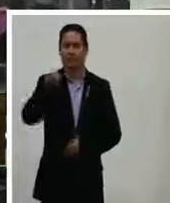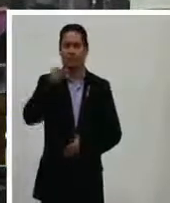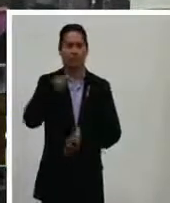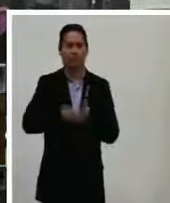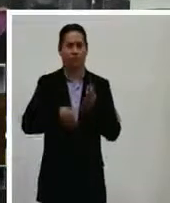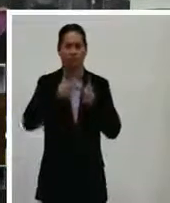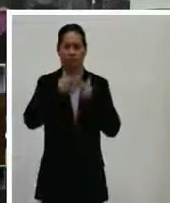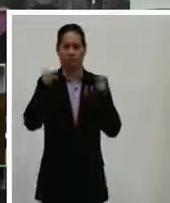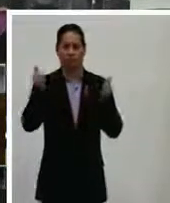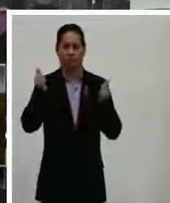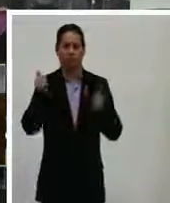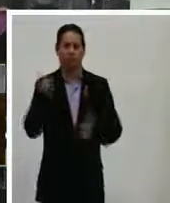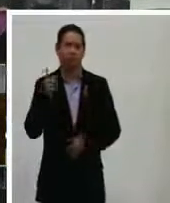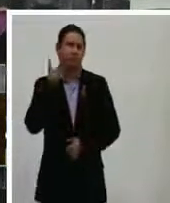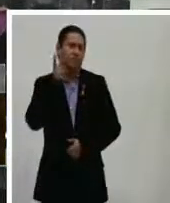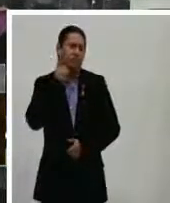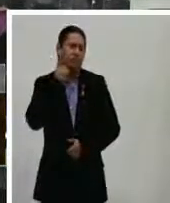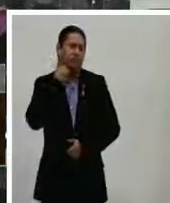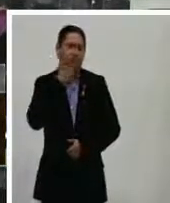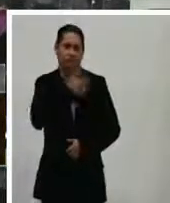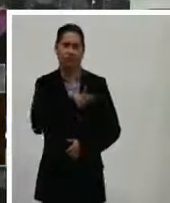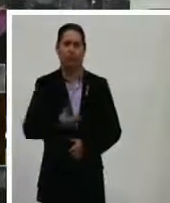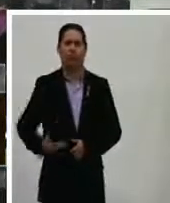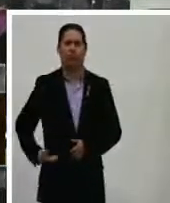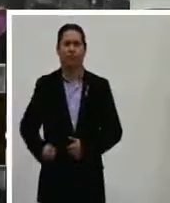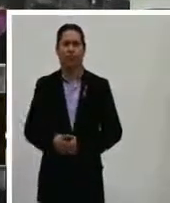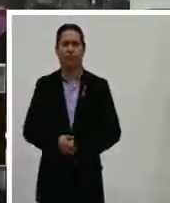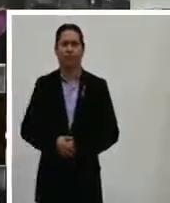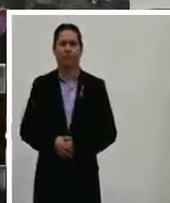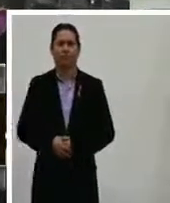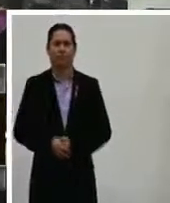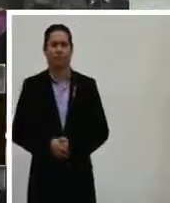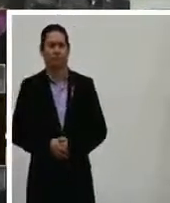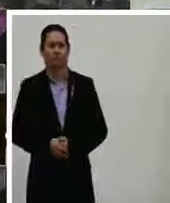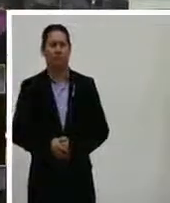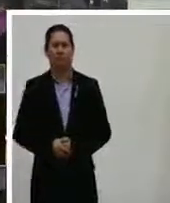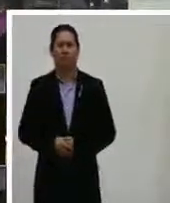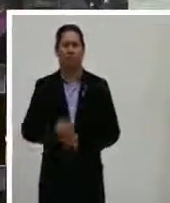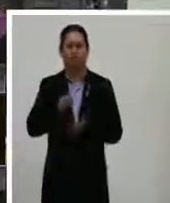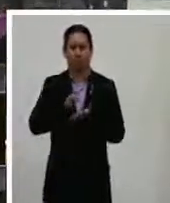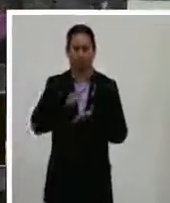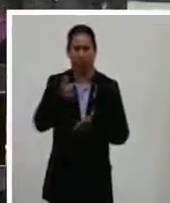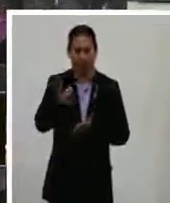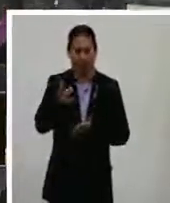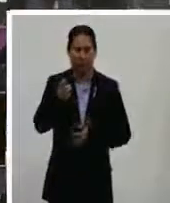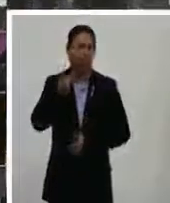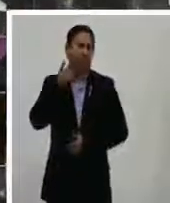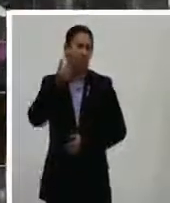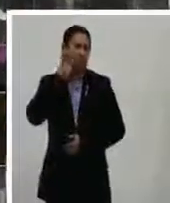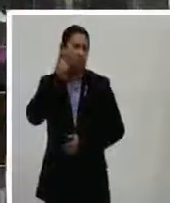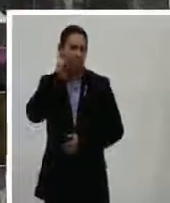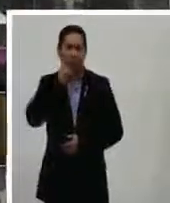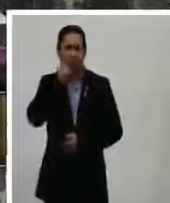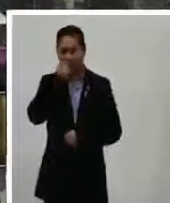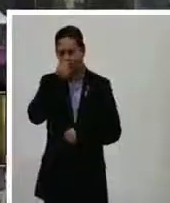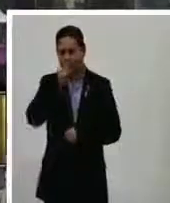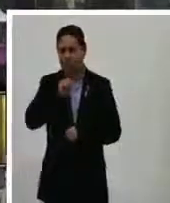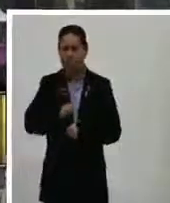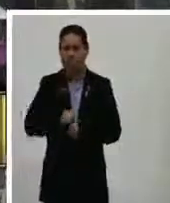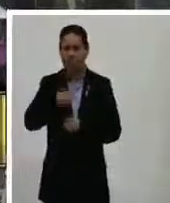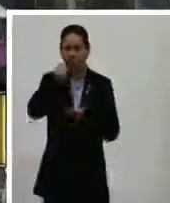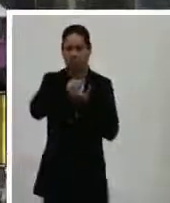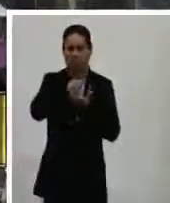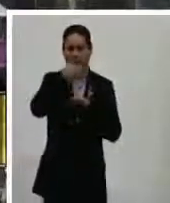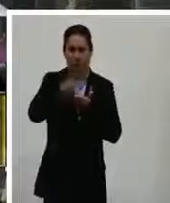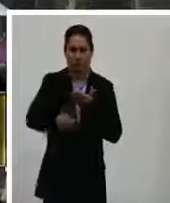falta ningún legislador por emitir su voto diputado presidente gracias diputada secretaria aprobado